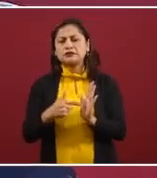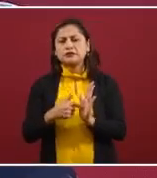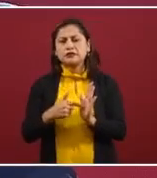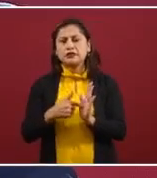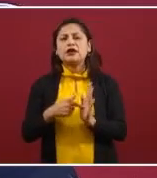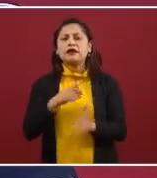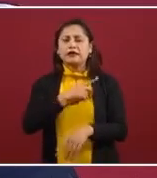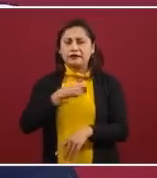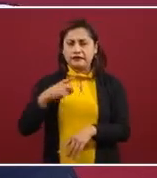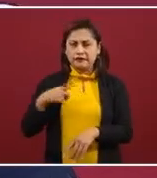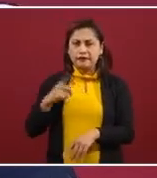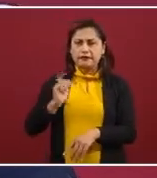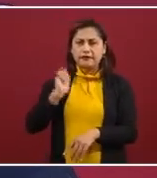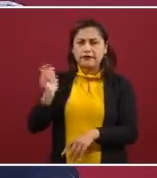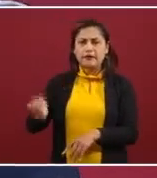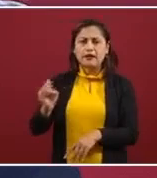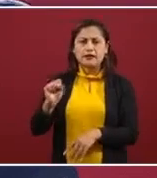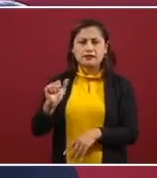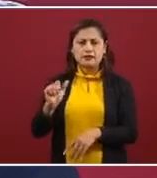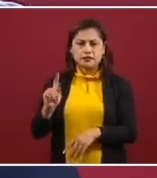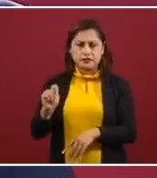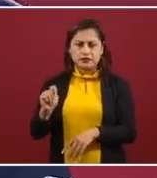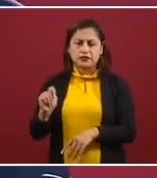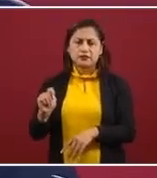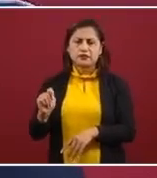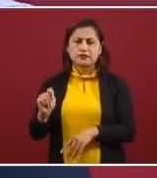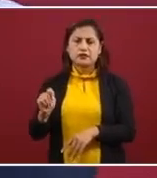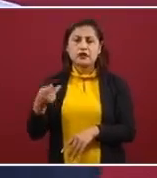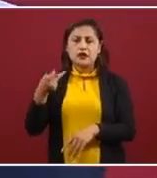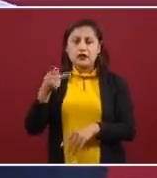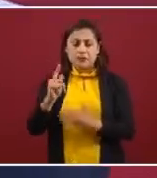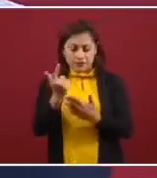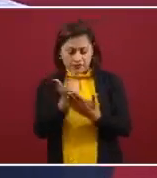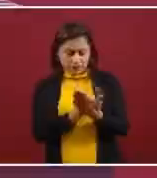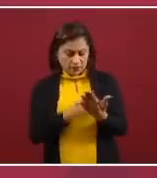SAT, pero no salieron todos.